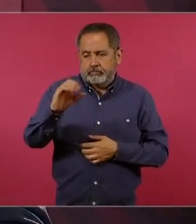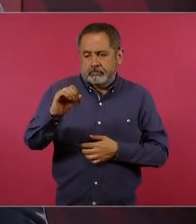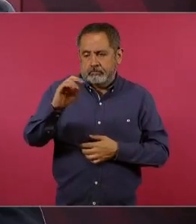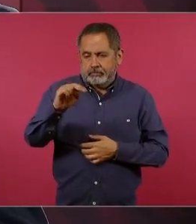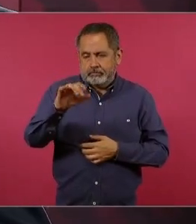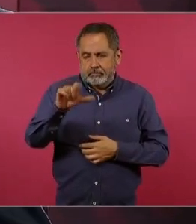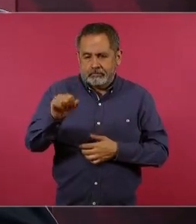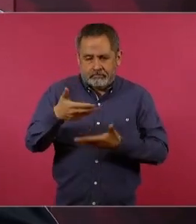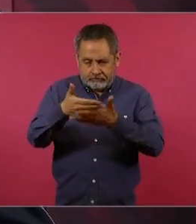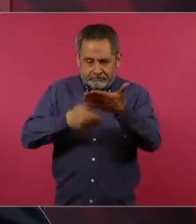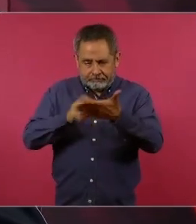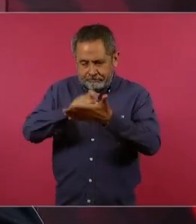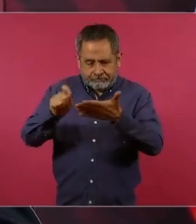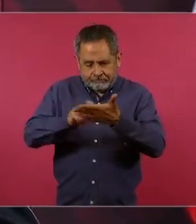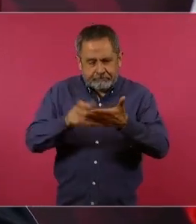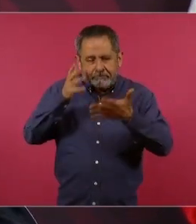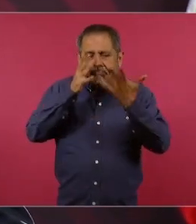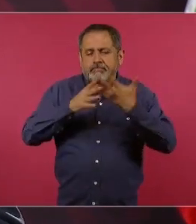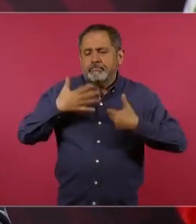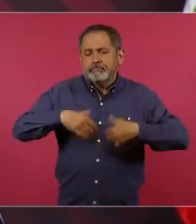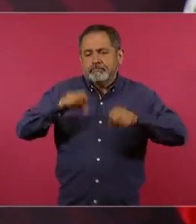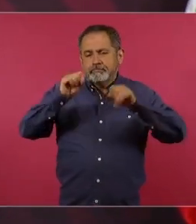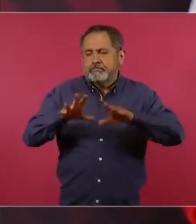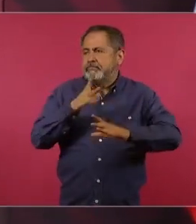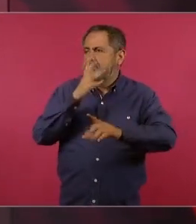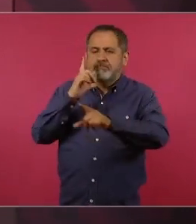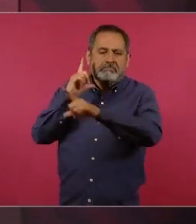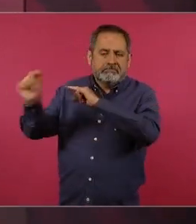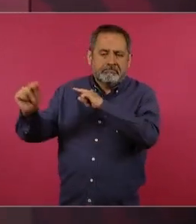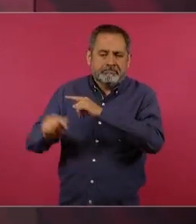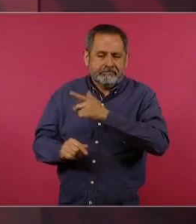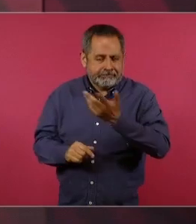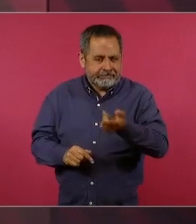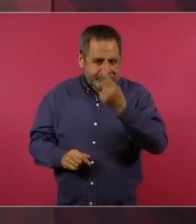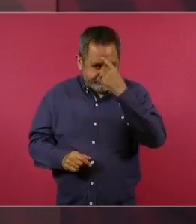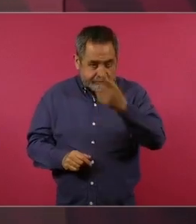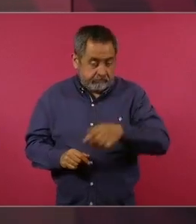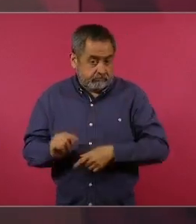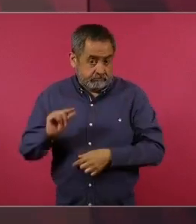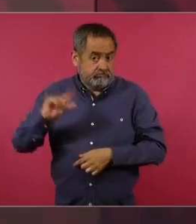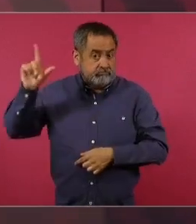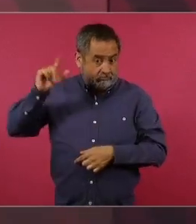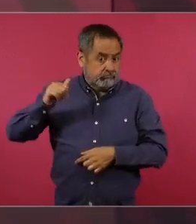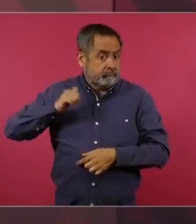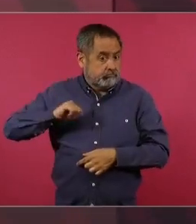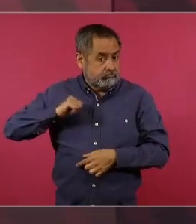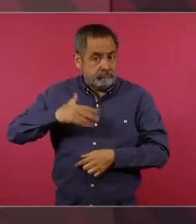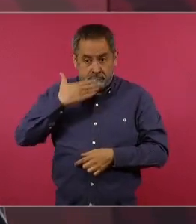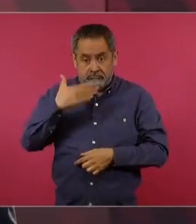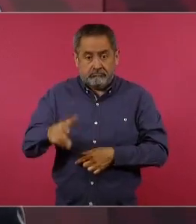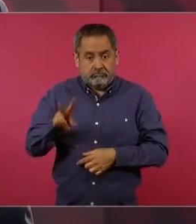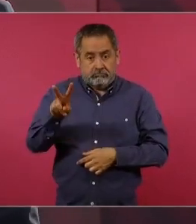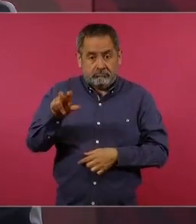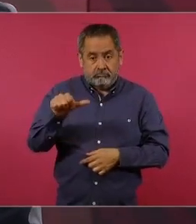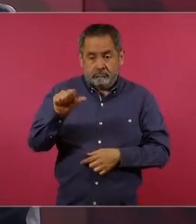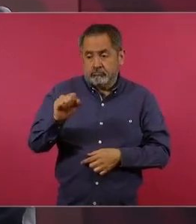dejó un manifiesto muy peculiar. Gran maestro Vasconcelos,